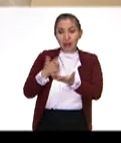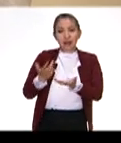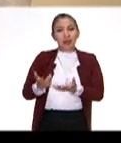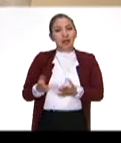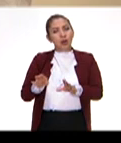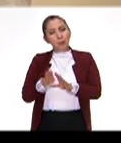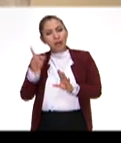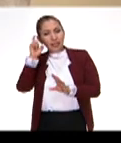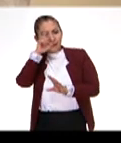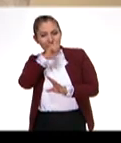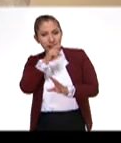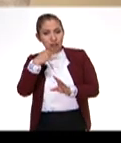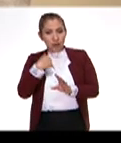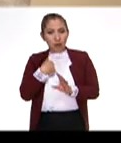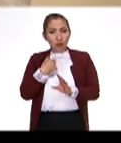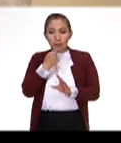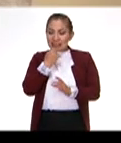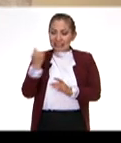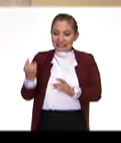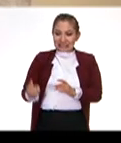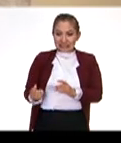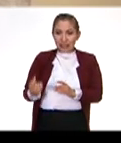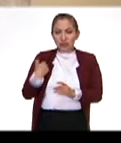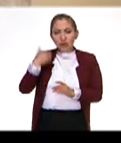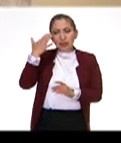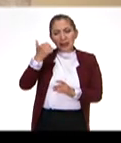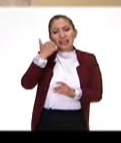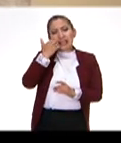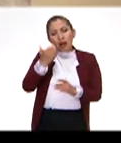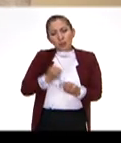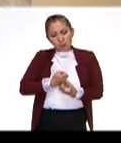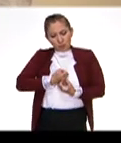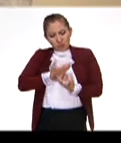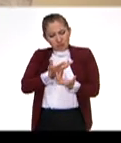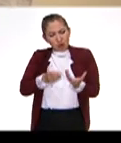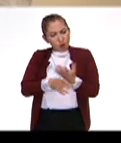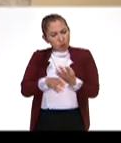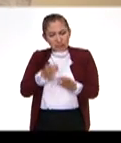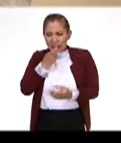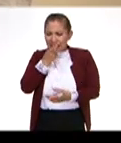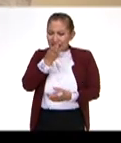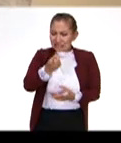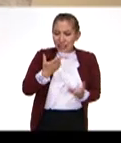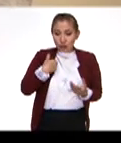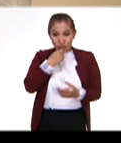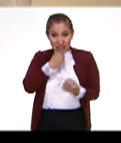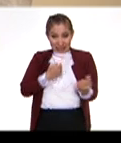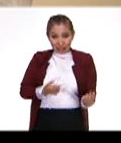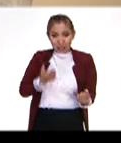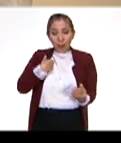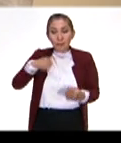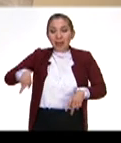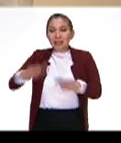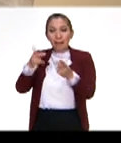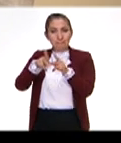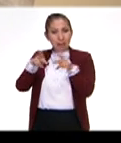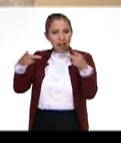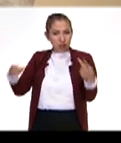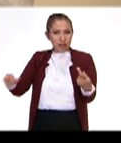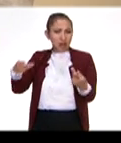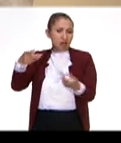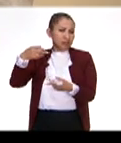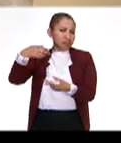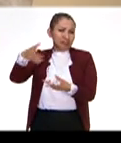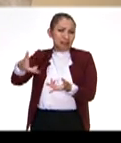¿no? Yo desde niño sabía que quería expresar. Yo de chavito vendía periódicos en